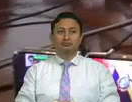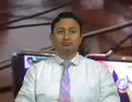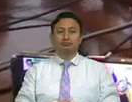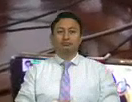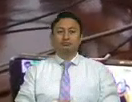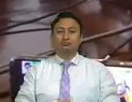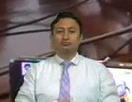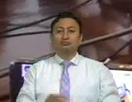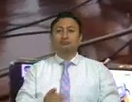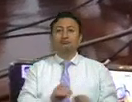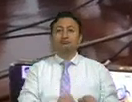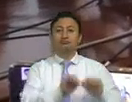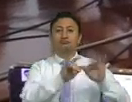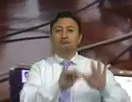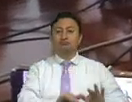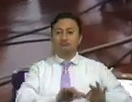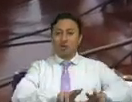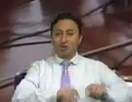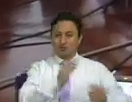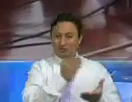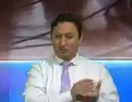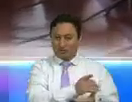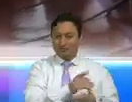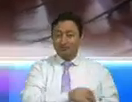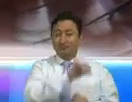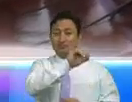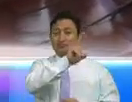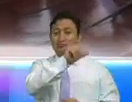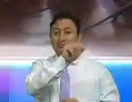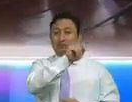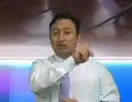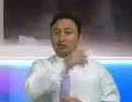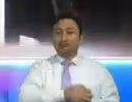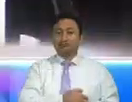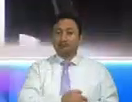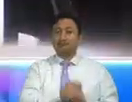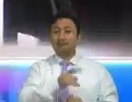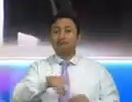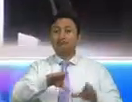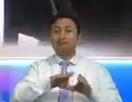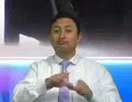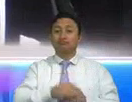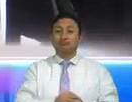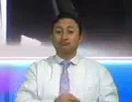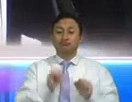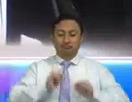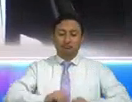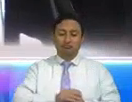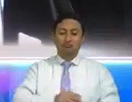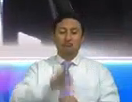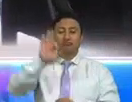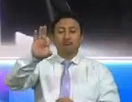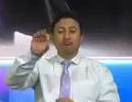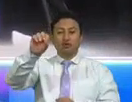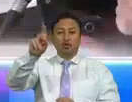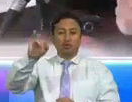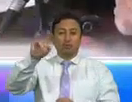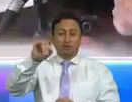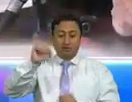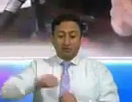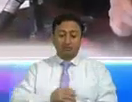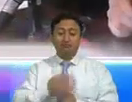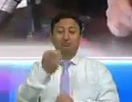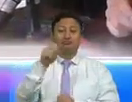el secretario anticorrupción doctor iván granda en rueda de prensa realizado en la gobernación del azuay confirmó que tomislav topic ha entregado a los